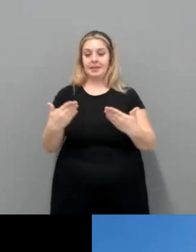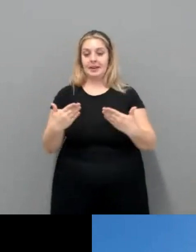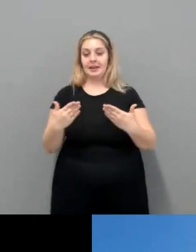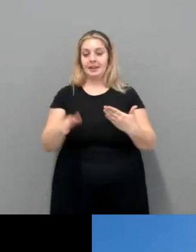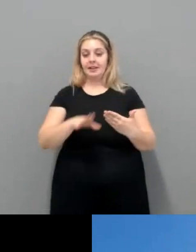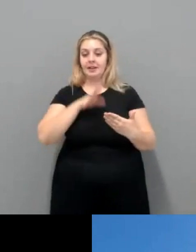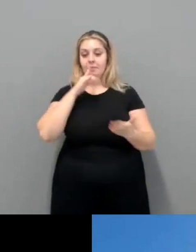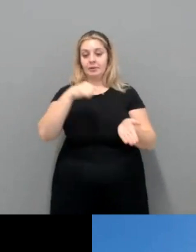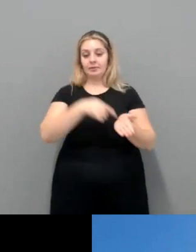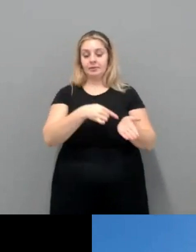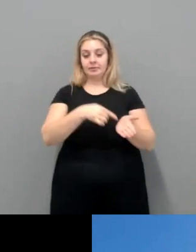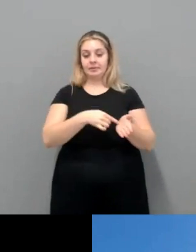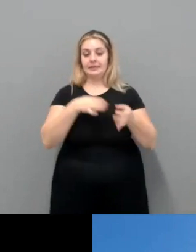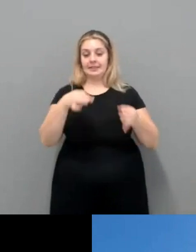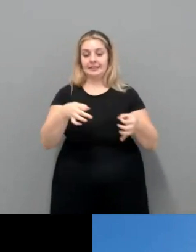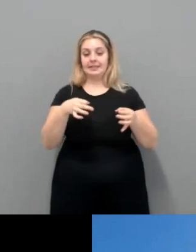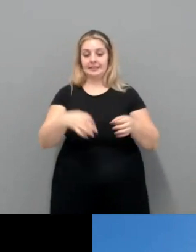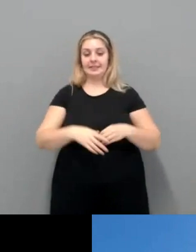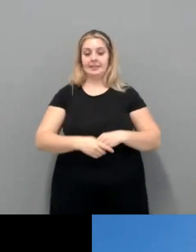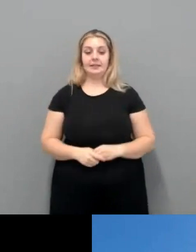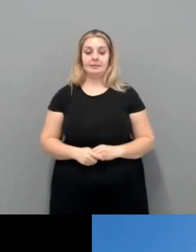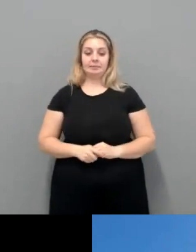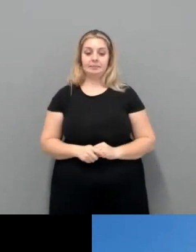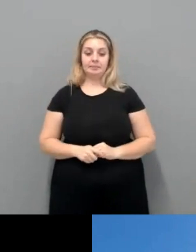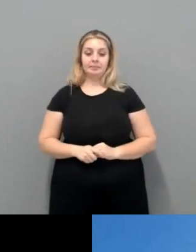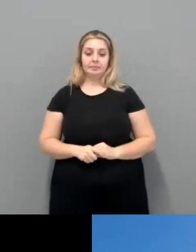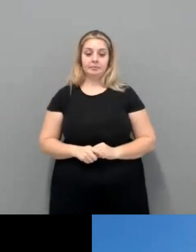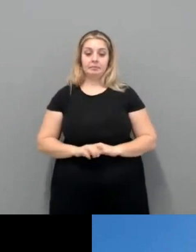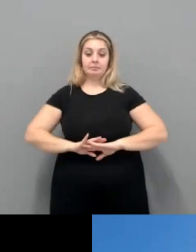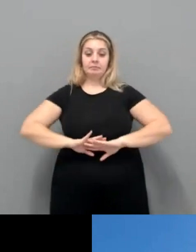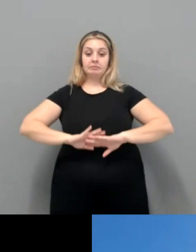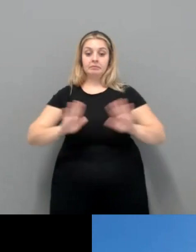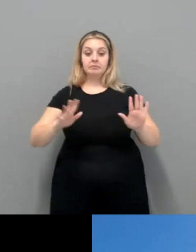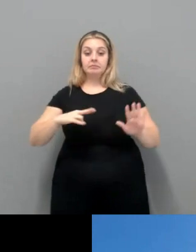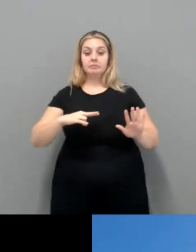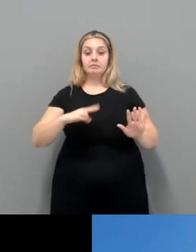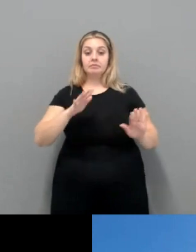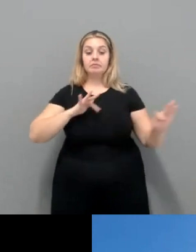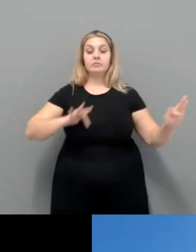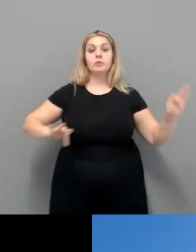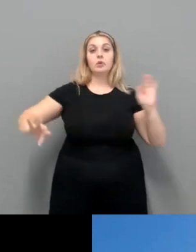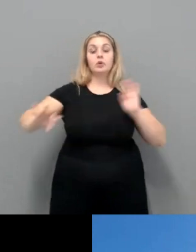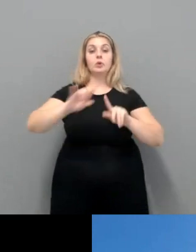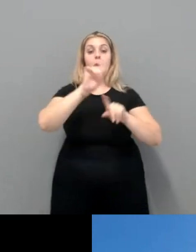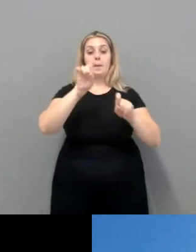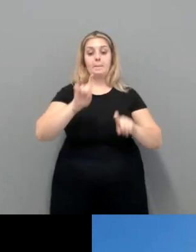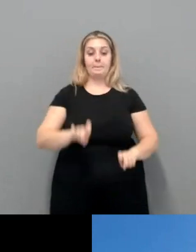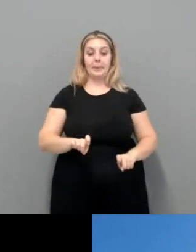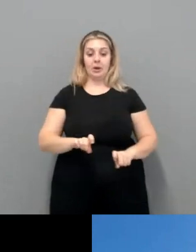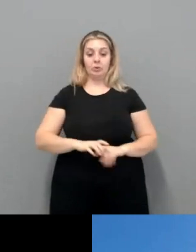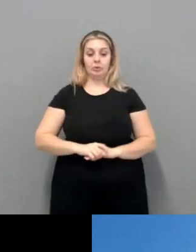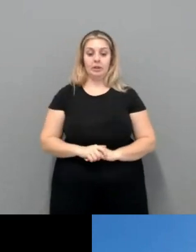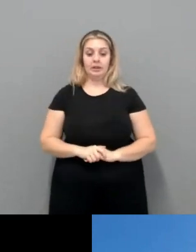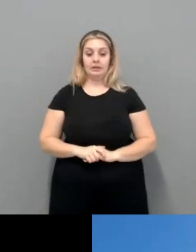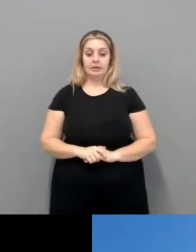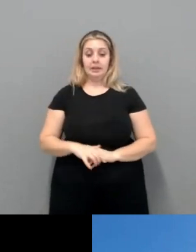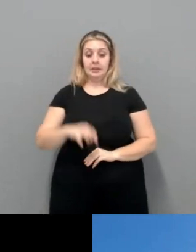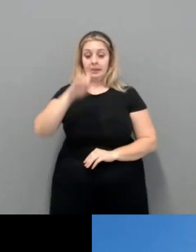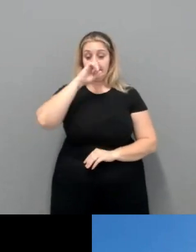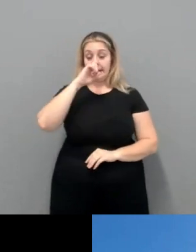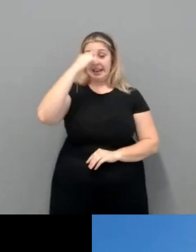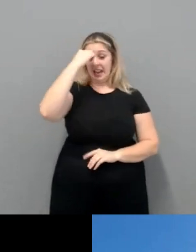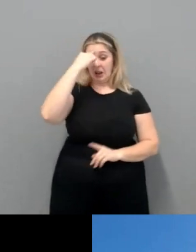tu reivindicación siempre. Y nada, damos paso al turno de preguntas. Recordad